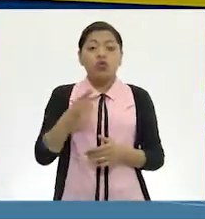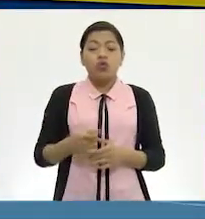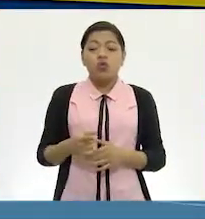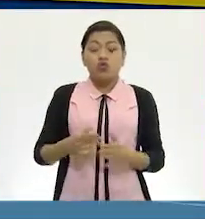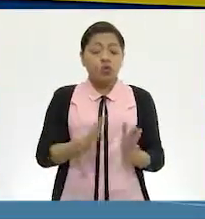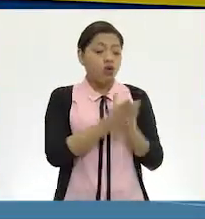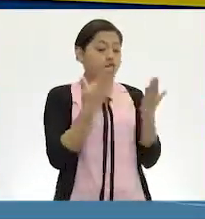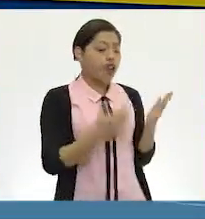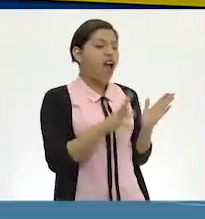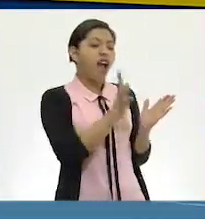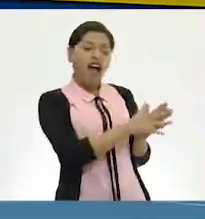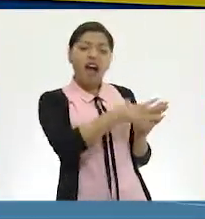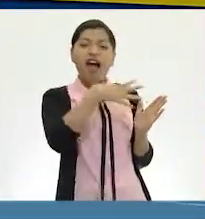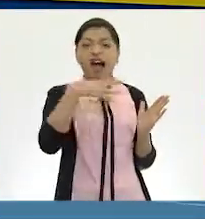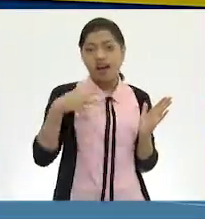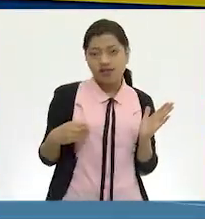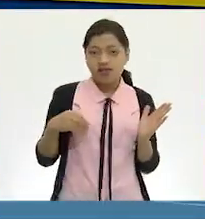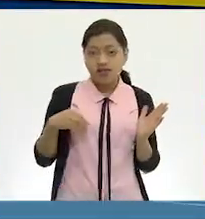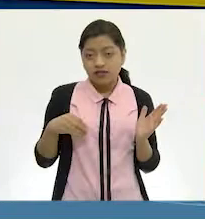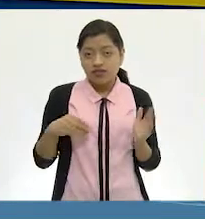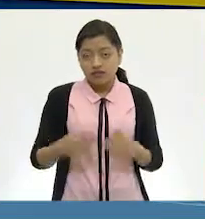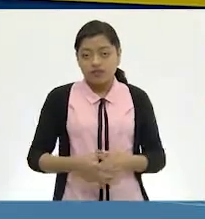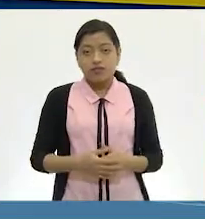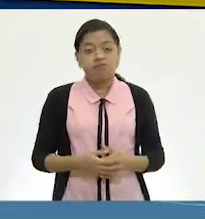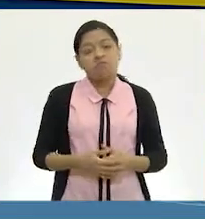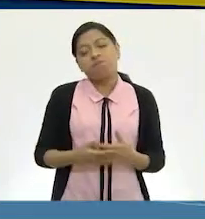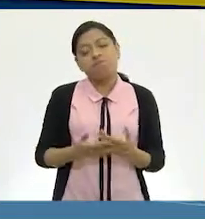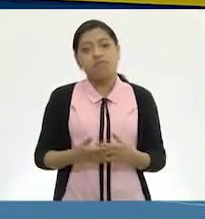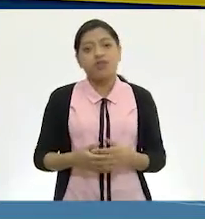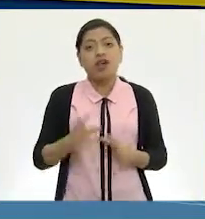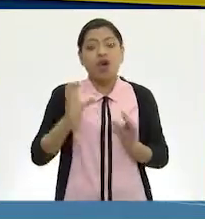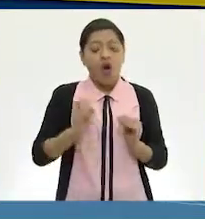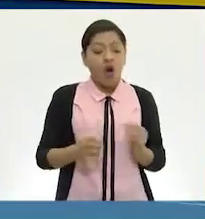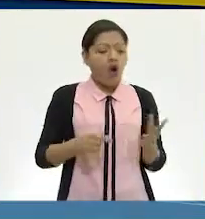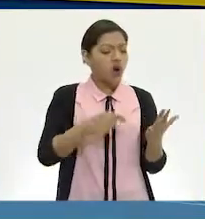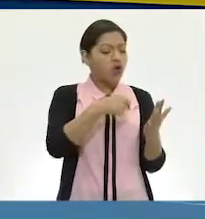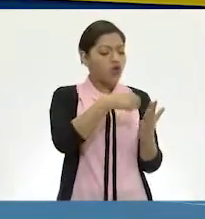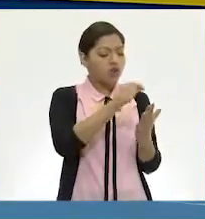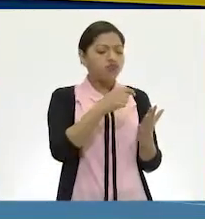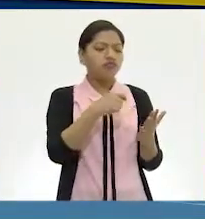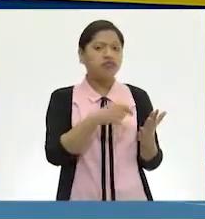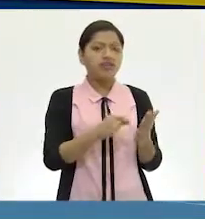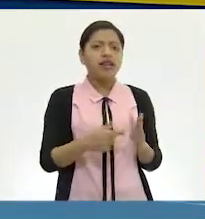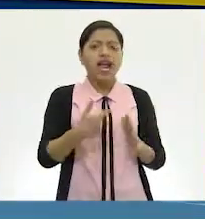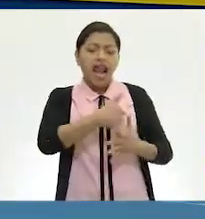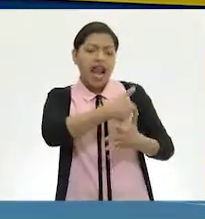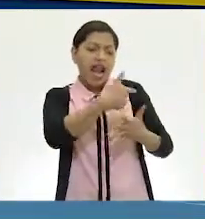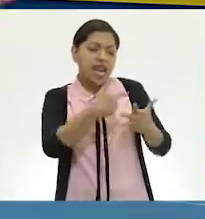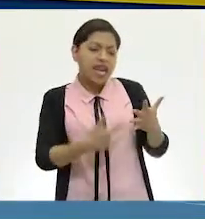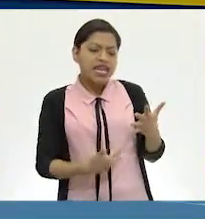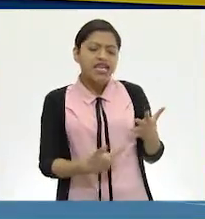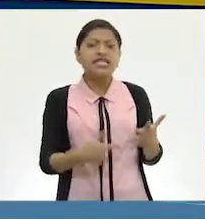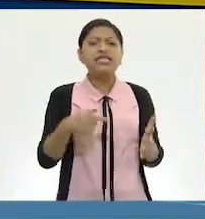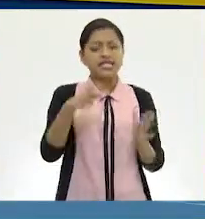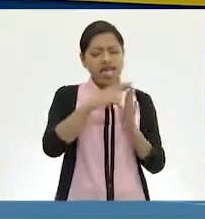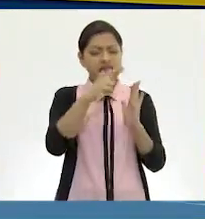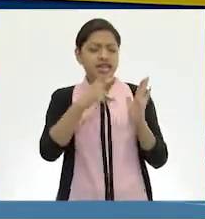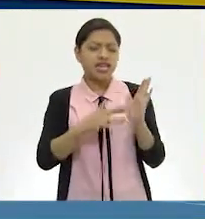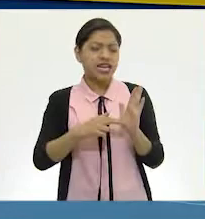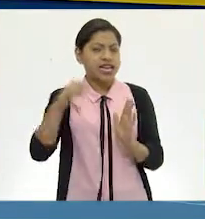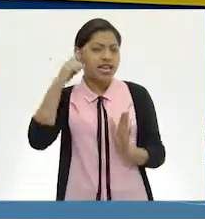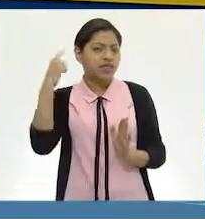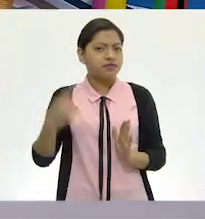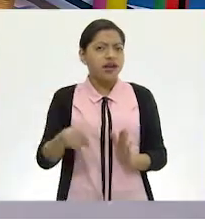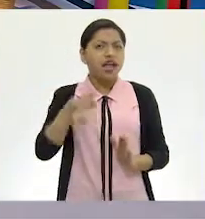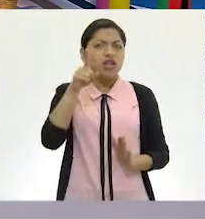copias o de que haya algún tipo de guía o de catálogo o de camino reglamentado para el